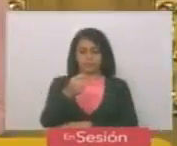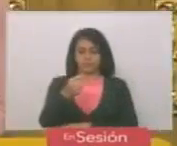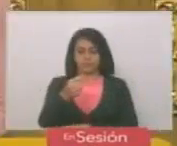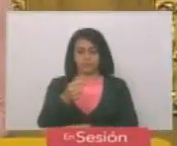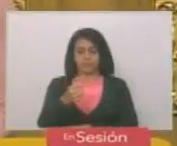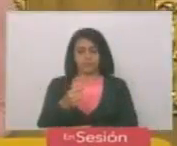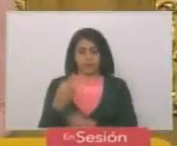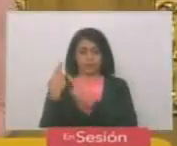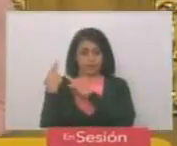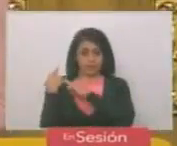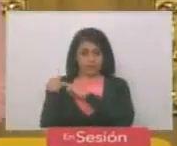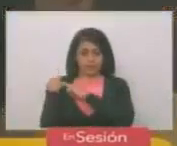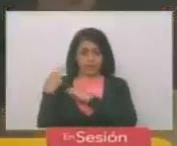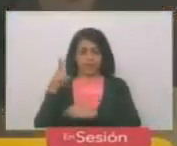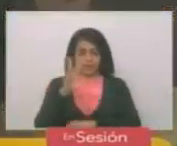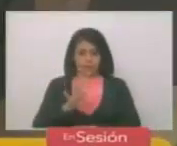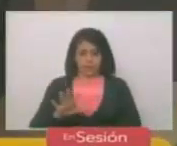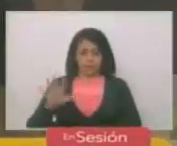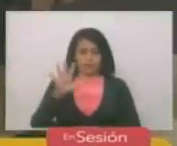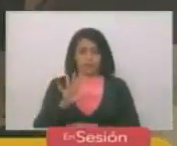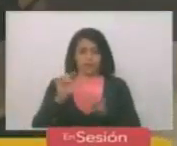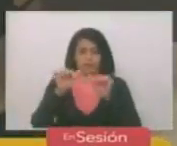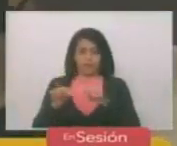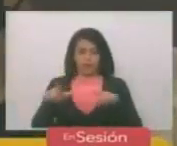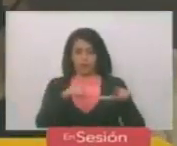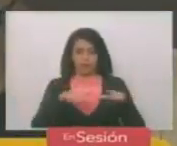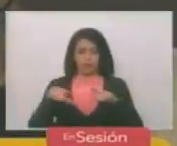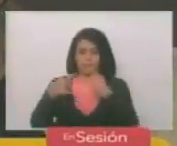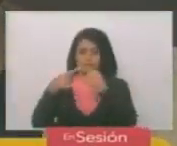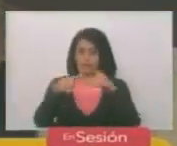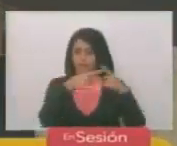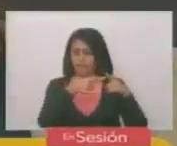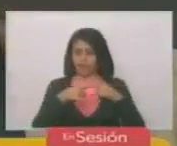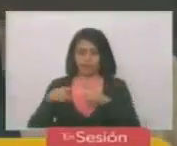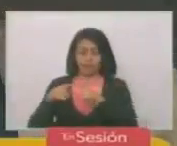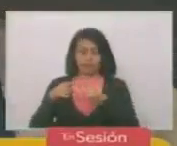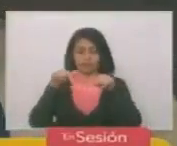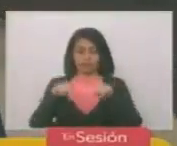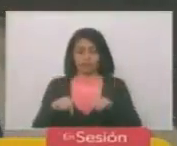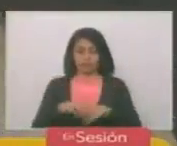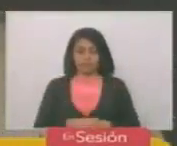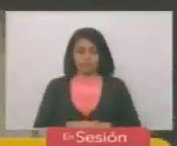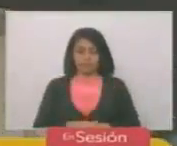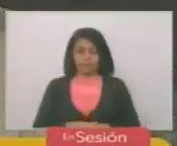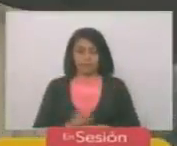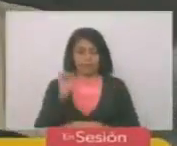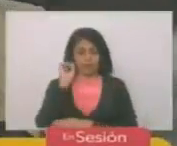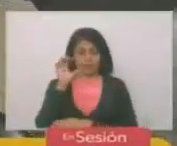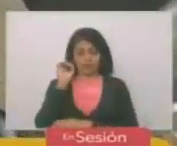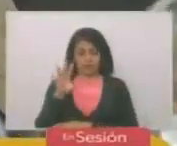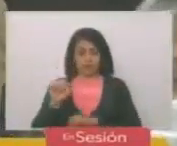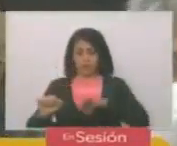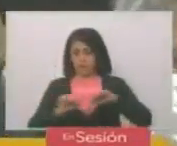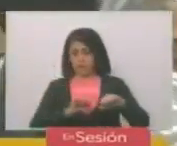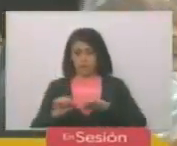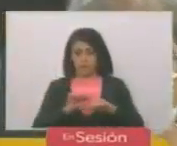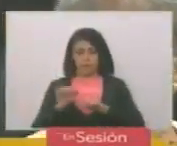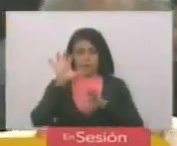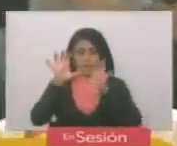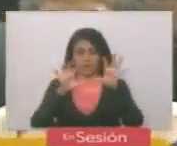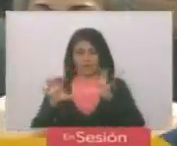la delegación venezolana en este espacio multilateral de la red parlamentaria del Movimiento de